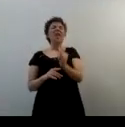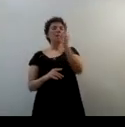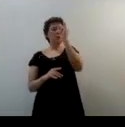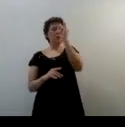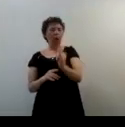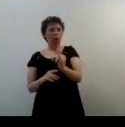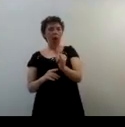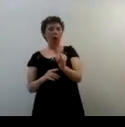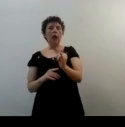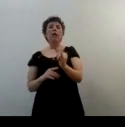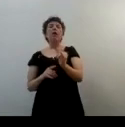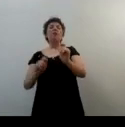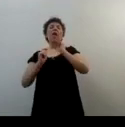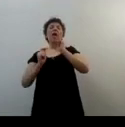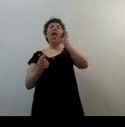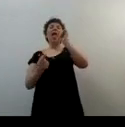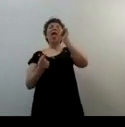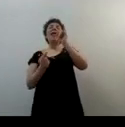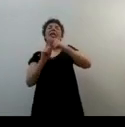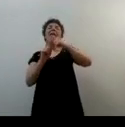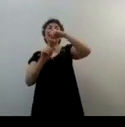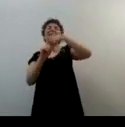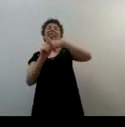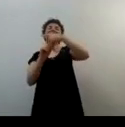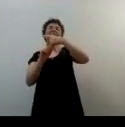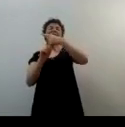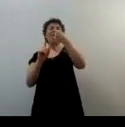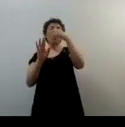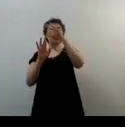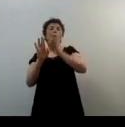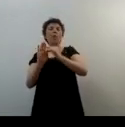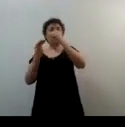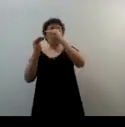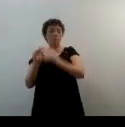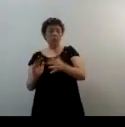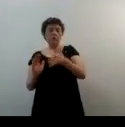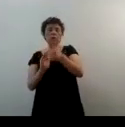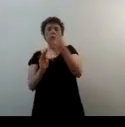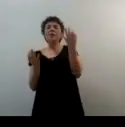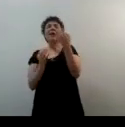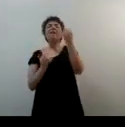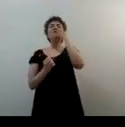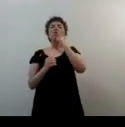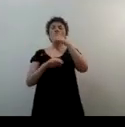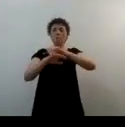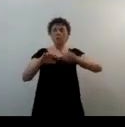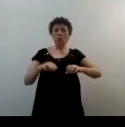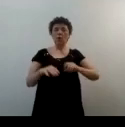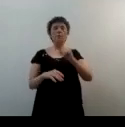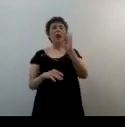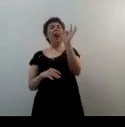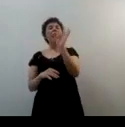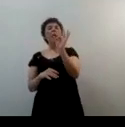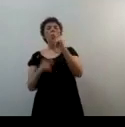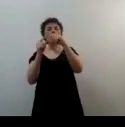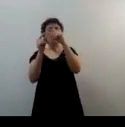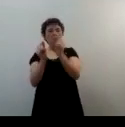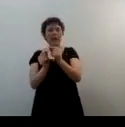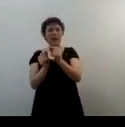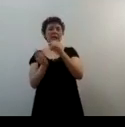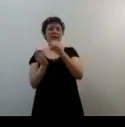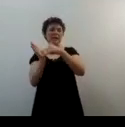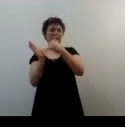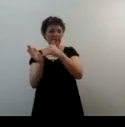menor índice glucémico. Y como veis, están las legumbres, la gran mayoría de las frutas o las que solemos consumir aquí en la